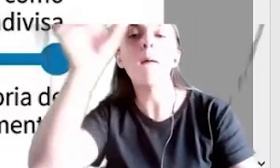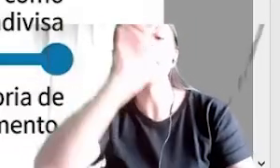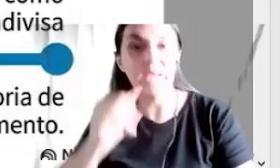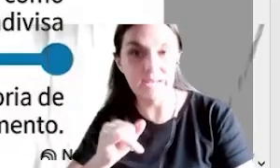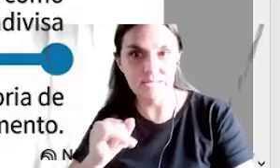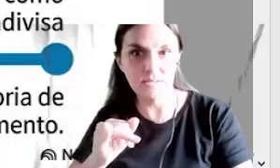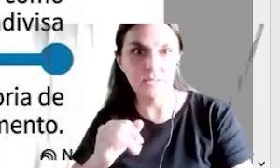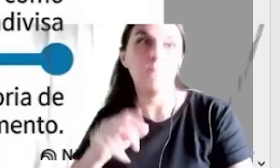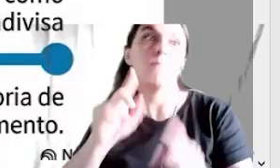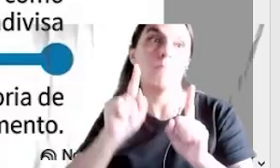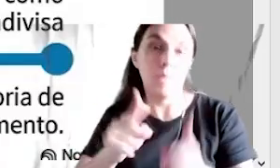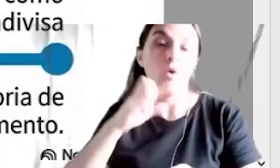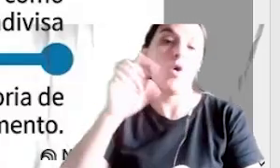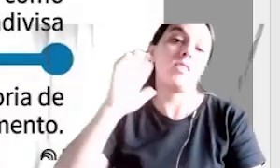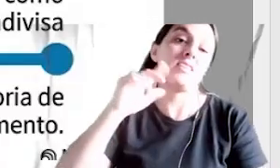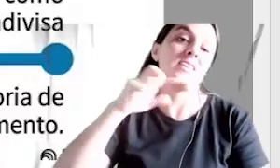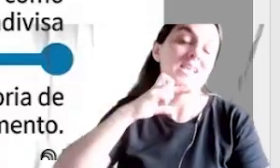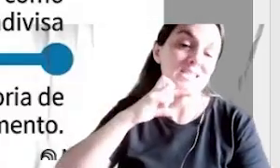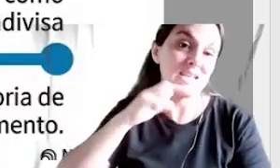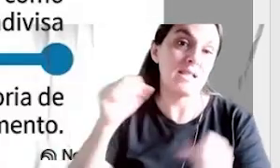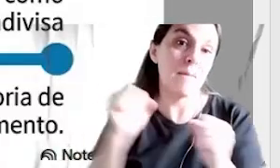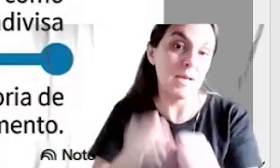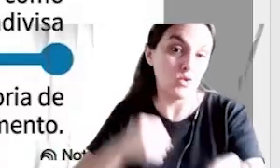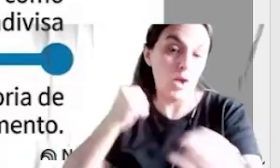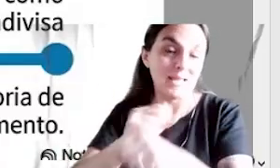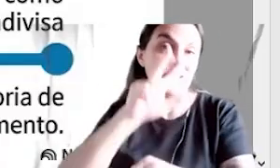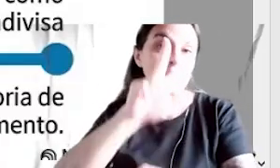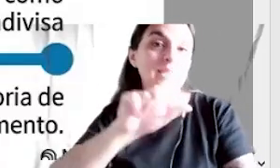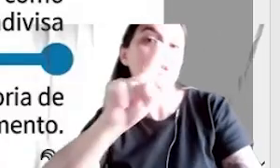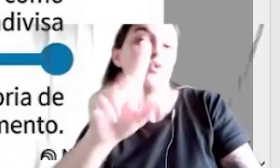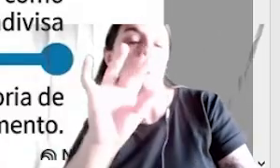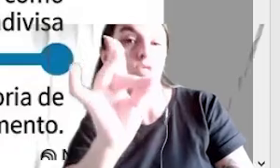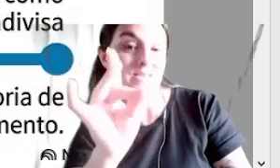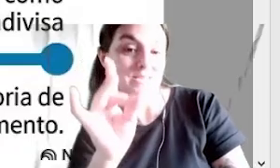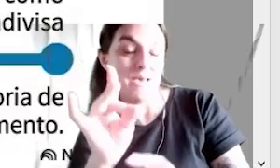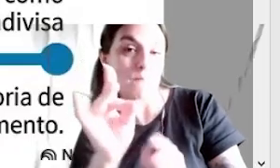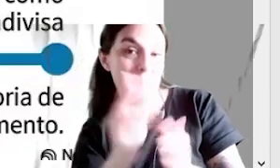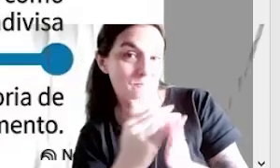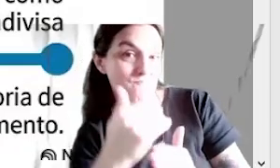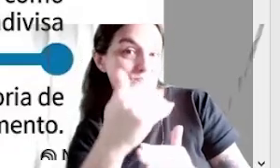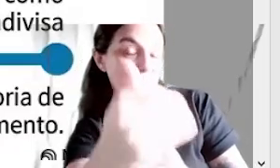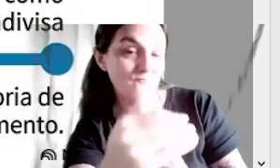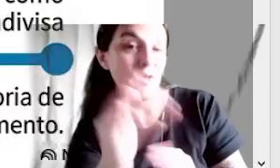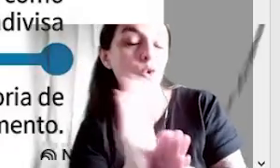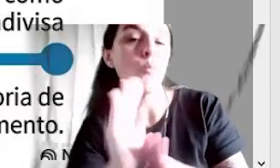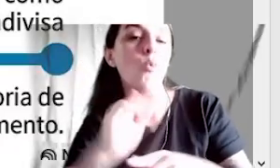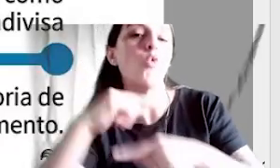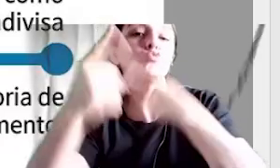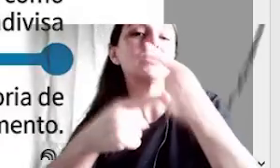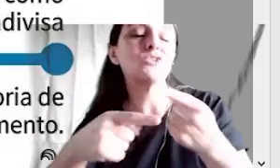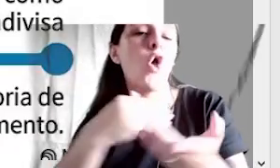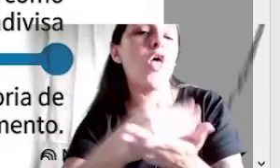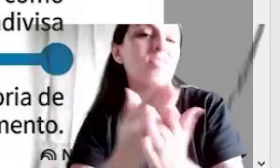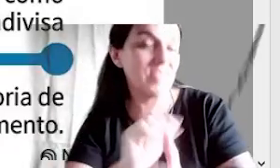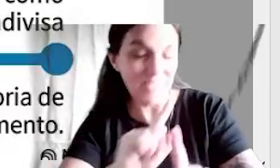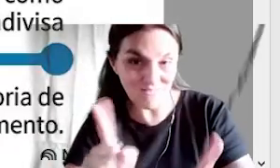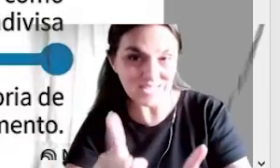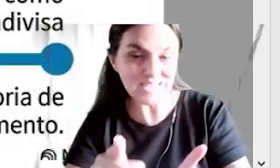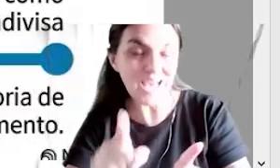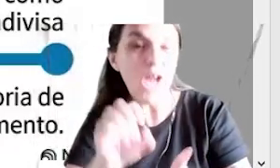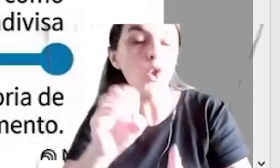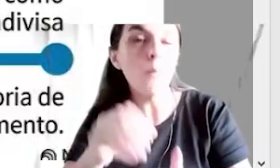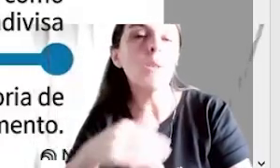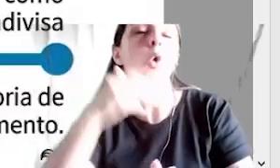el 31 de diciembre va a tributar como sucesión indivisa de Juan Pérez. Y el tema de